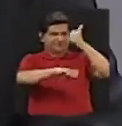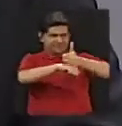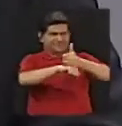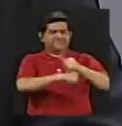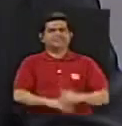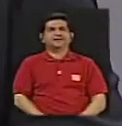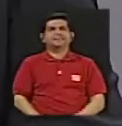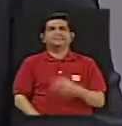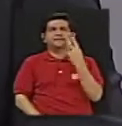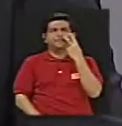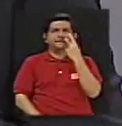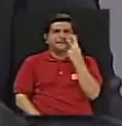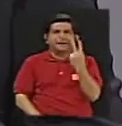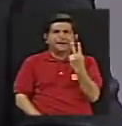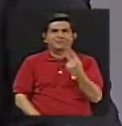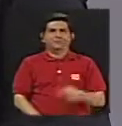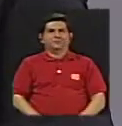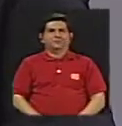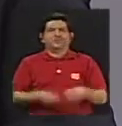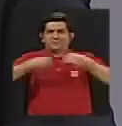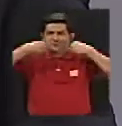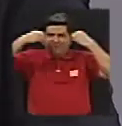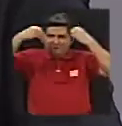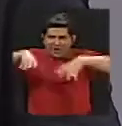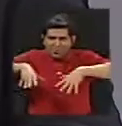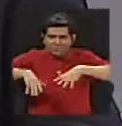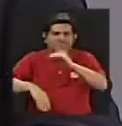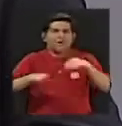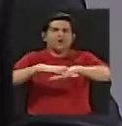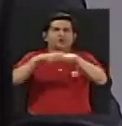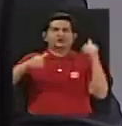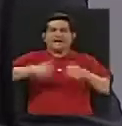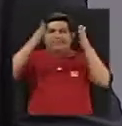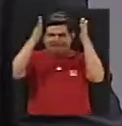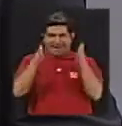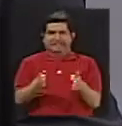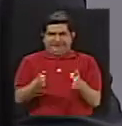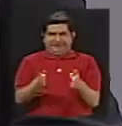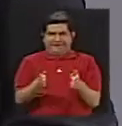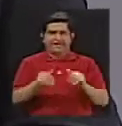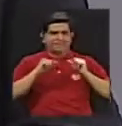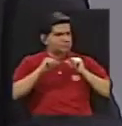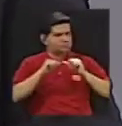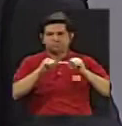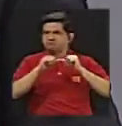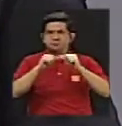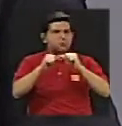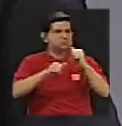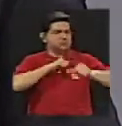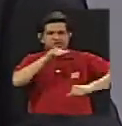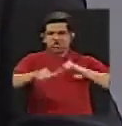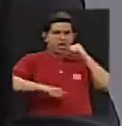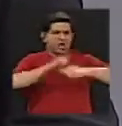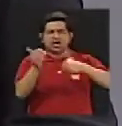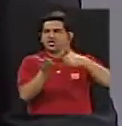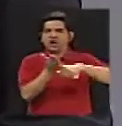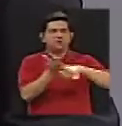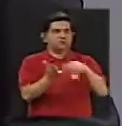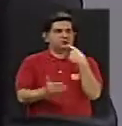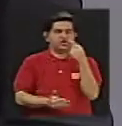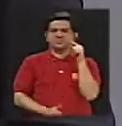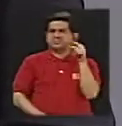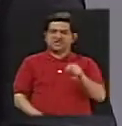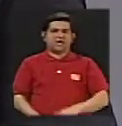una, vamos a ver, la renuncia o el retiro de un candidato a seguir en la pugna electoral, dice que no va a